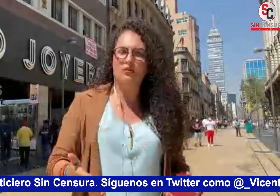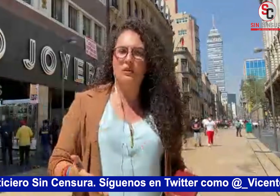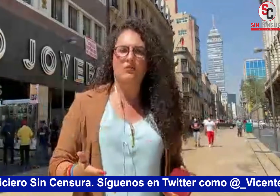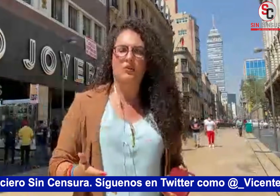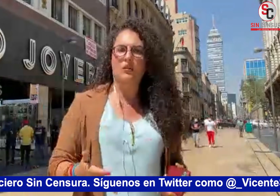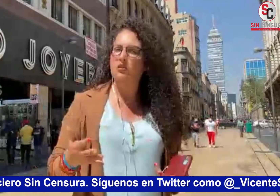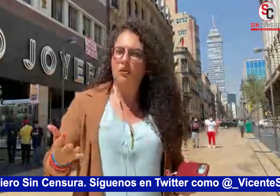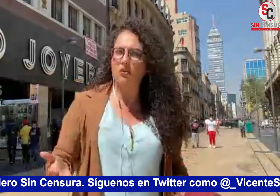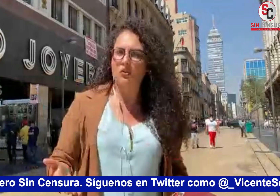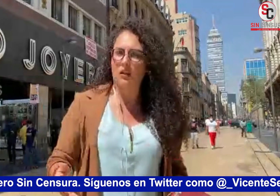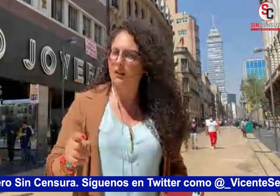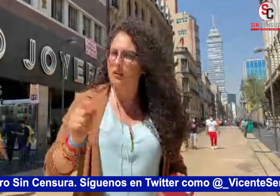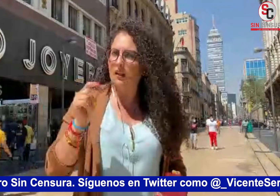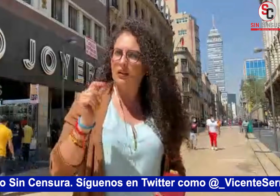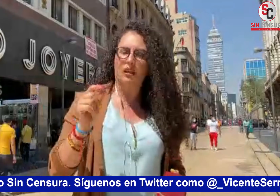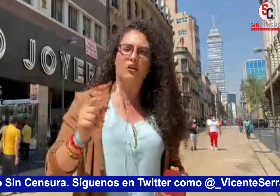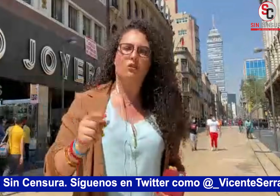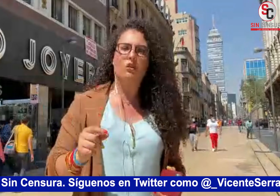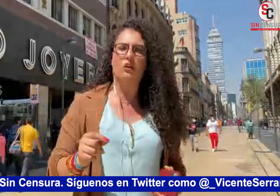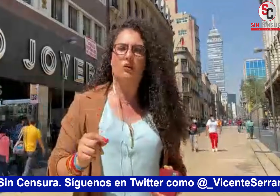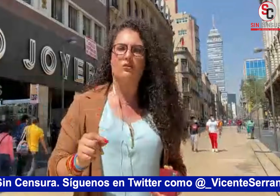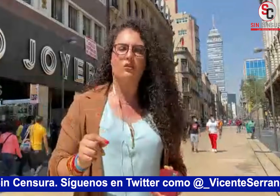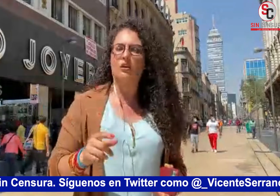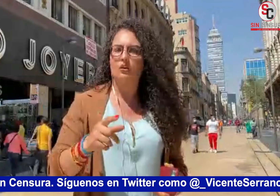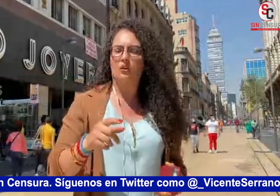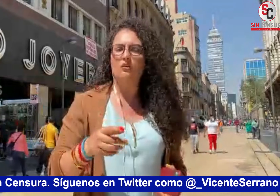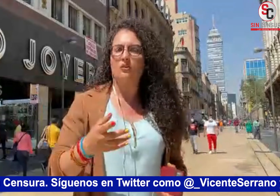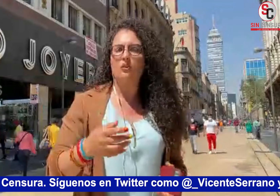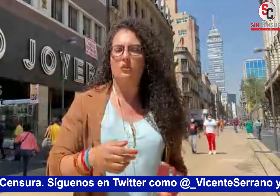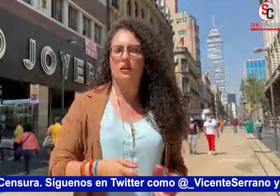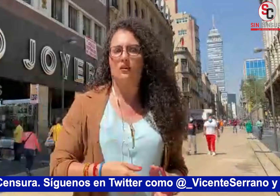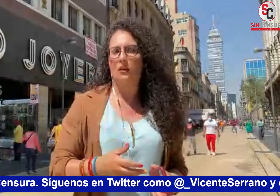hace varios años? ¿No consideran tantitito